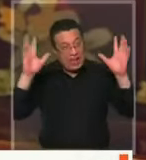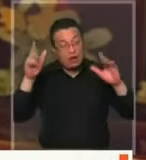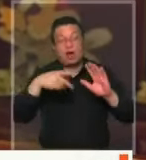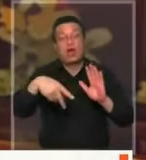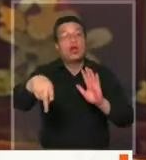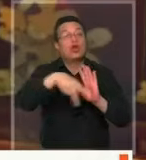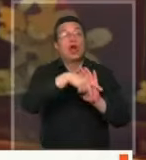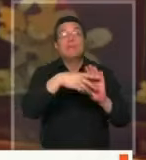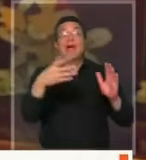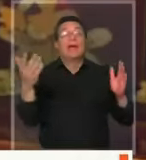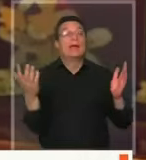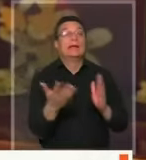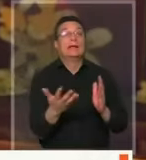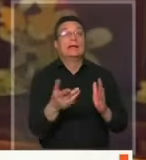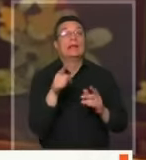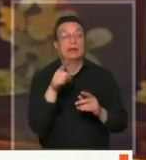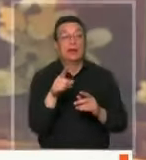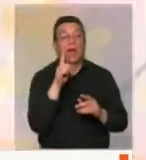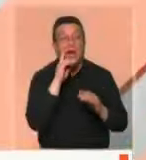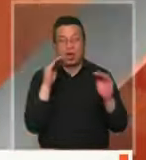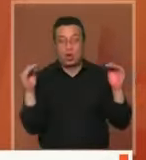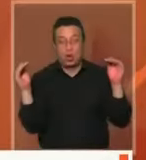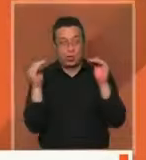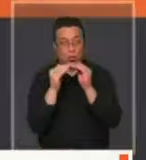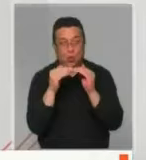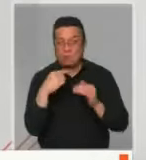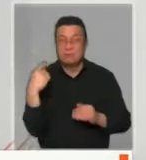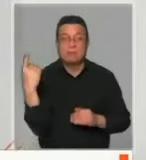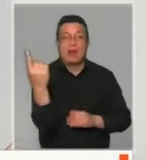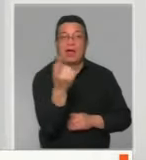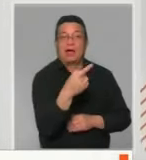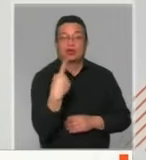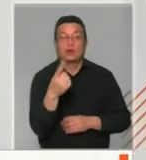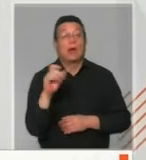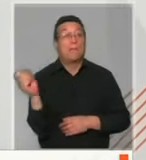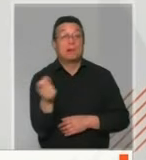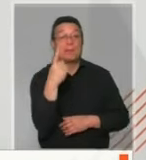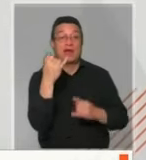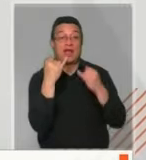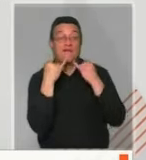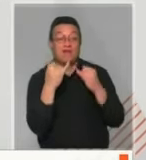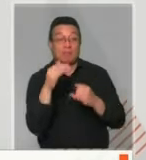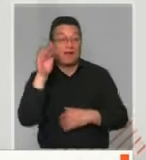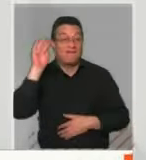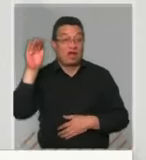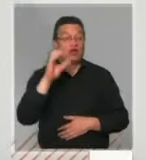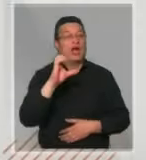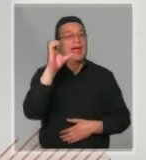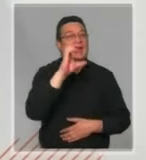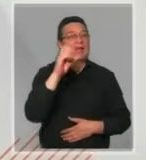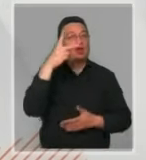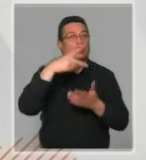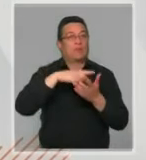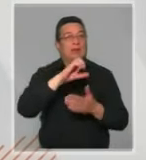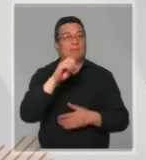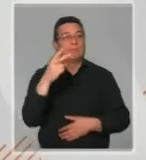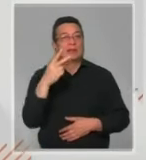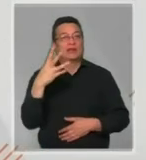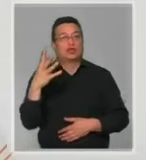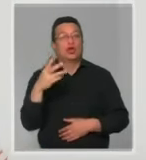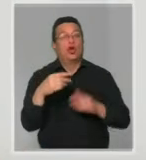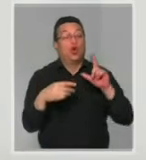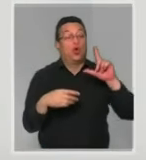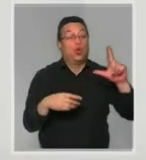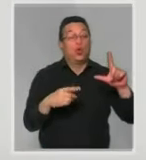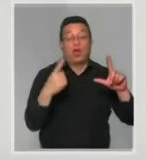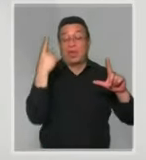viene a hacer es a emparejar la cancha. El primer reporte de los bancos será en enero de 2025, con información de julio a diciembre